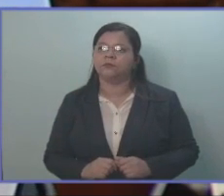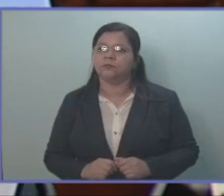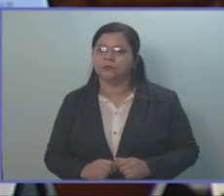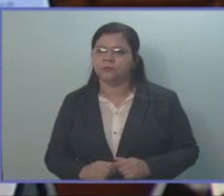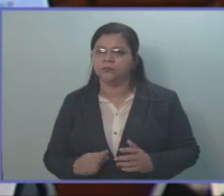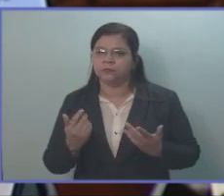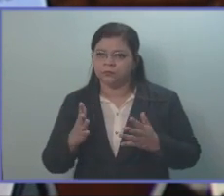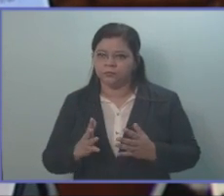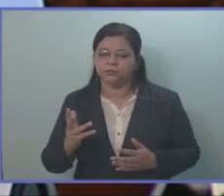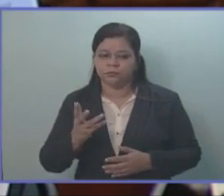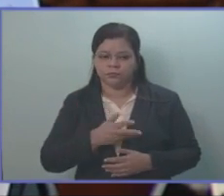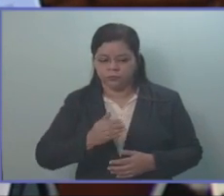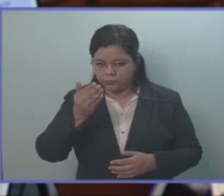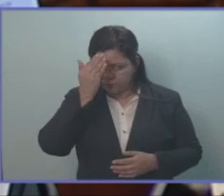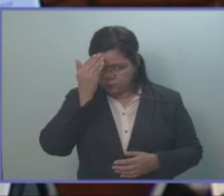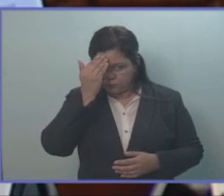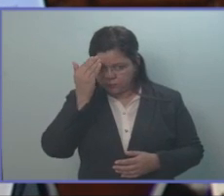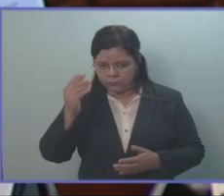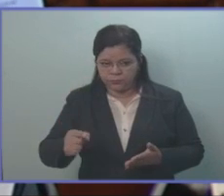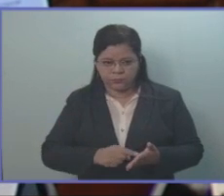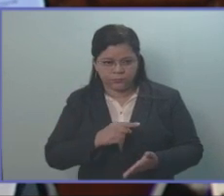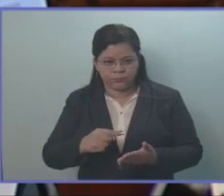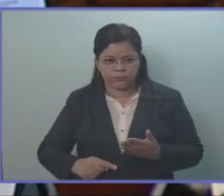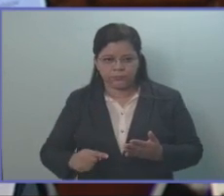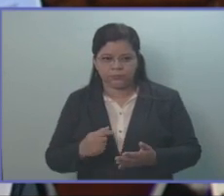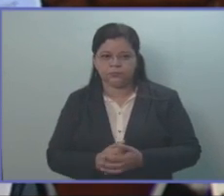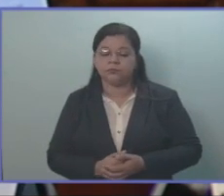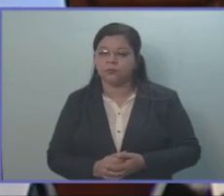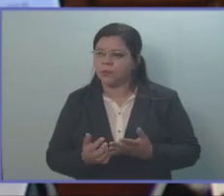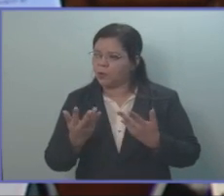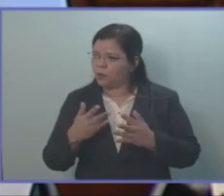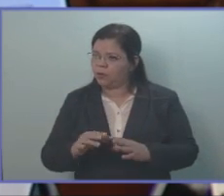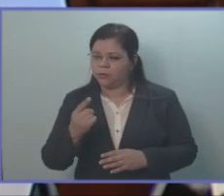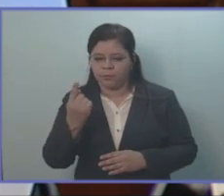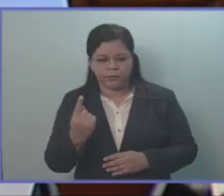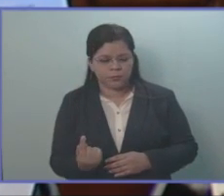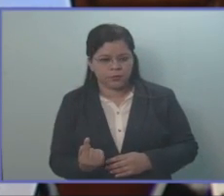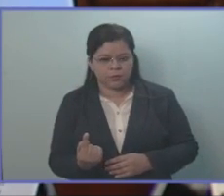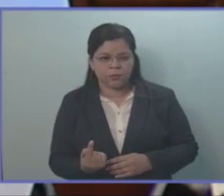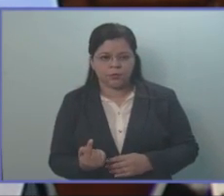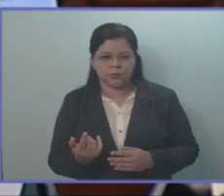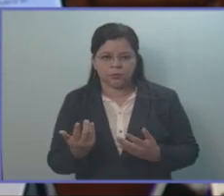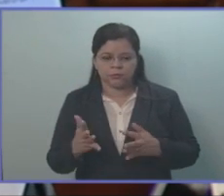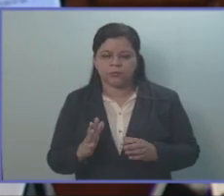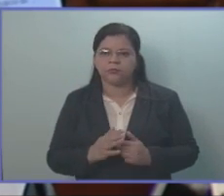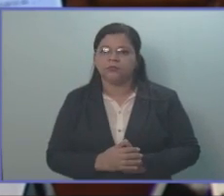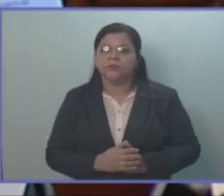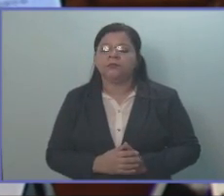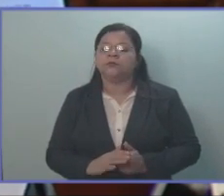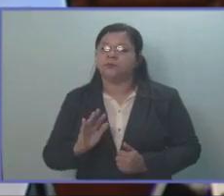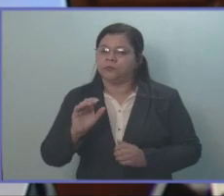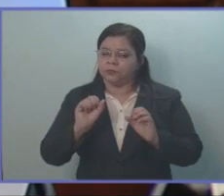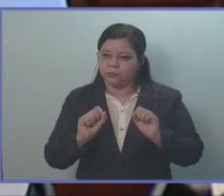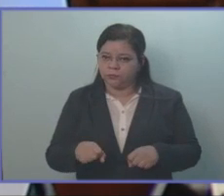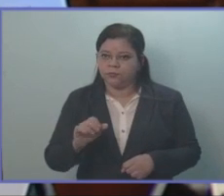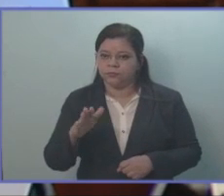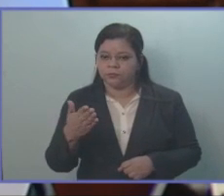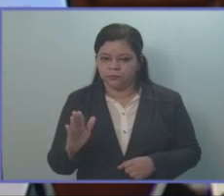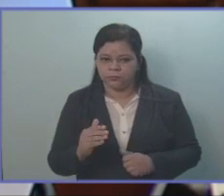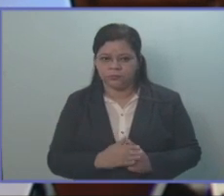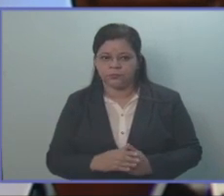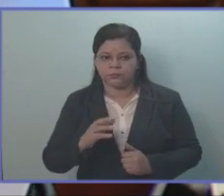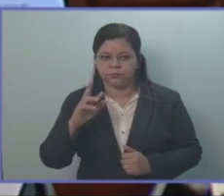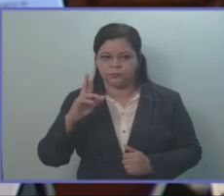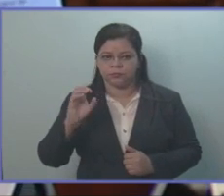se encuentra prohibido para cualquier persona natural o jurídica la utilización de